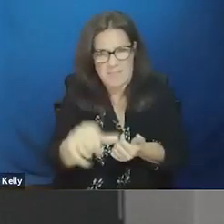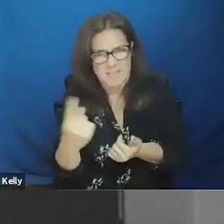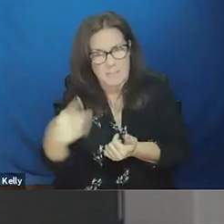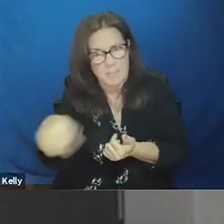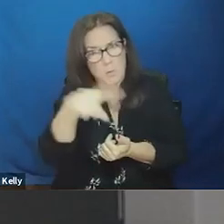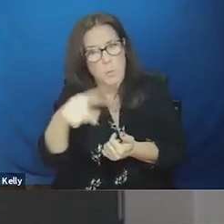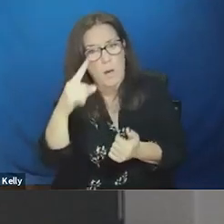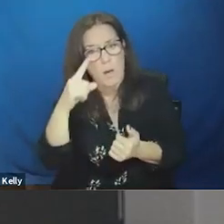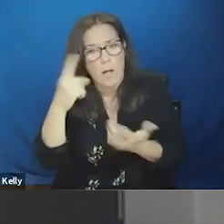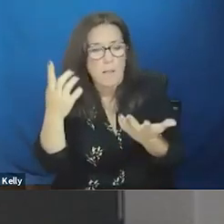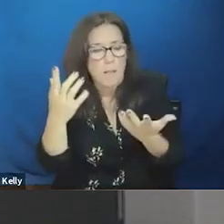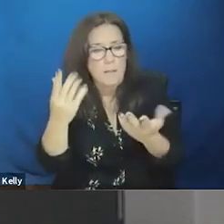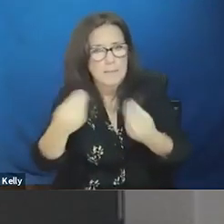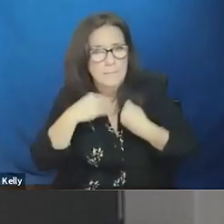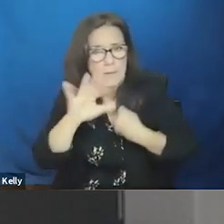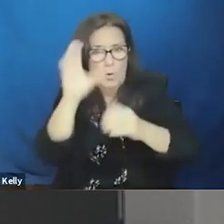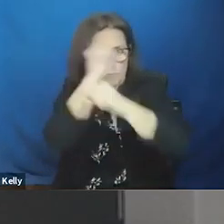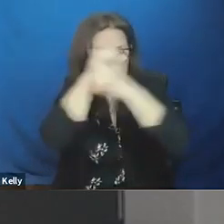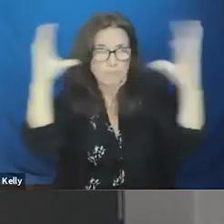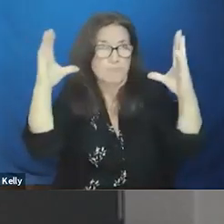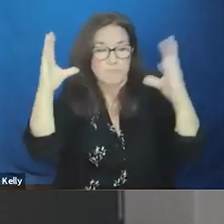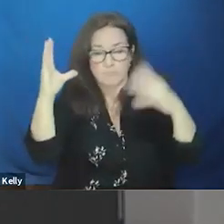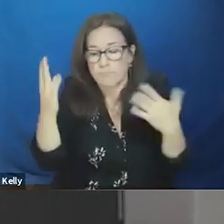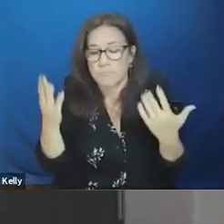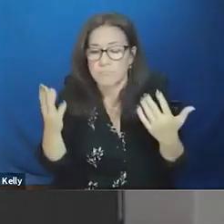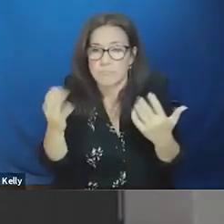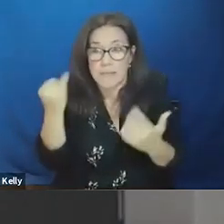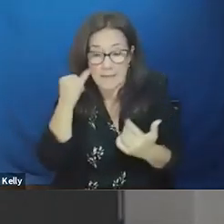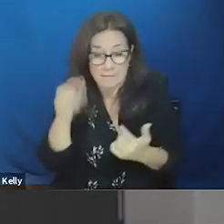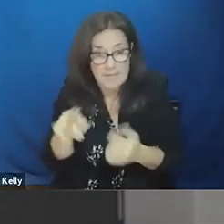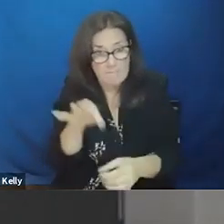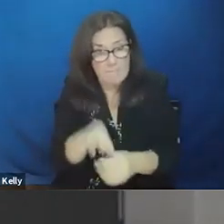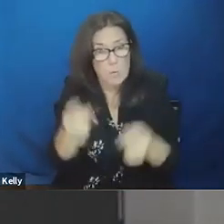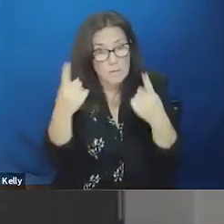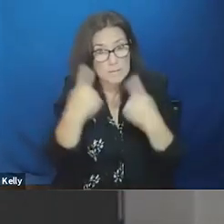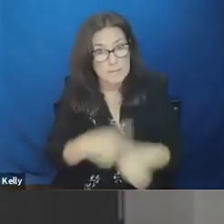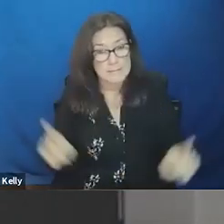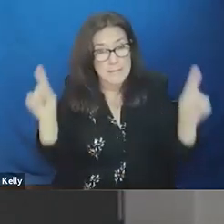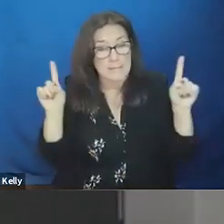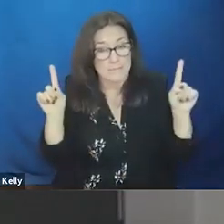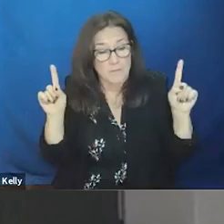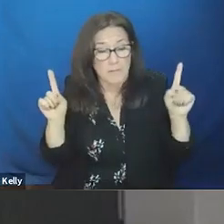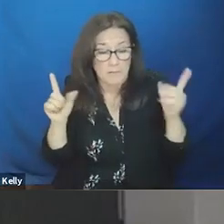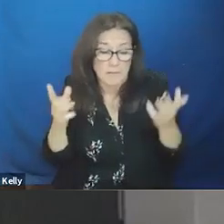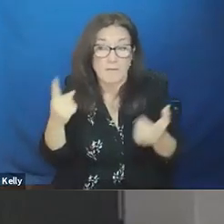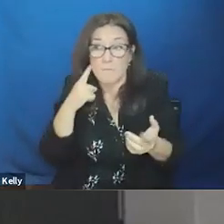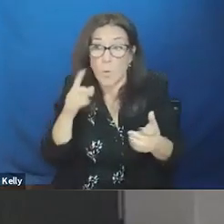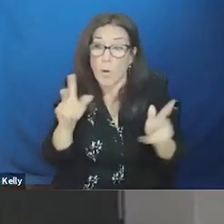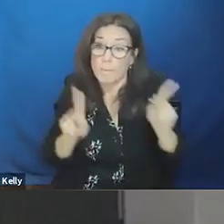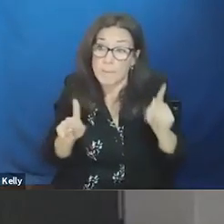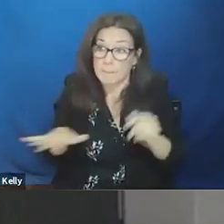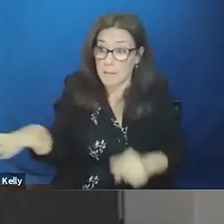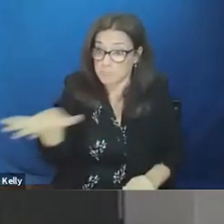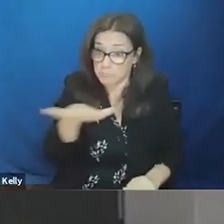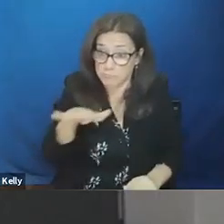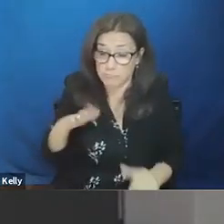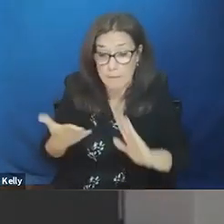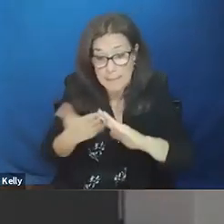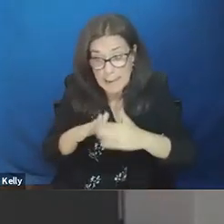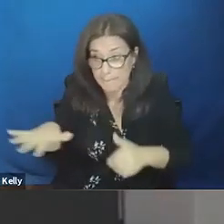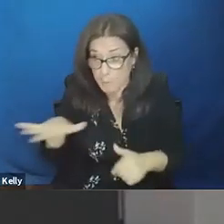sé exactamente como eso se puede manejar no sé si eso ustedes lo pueden contestar que es que procede si esta noche